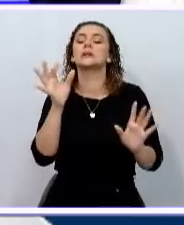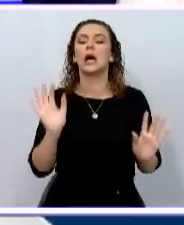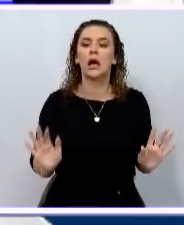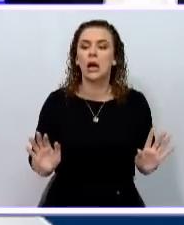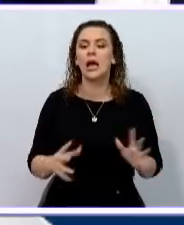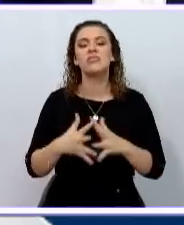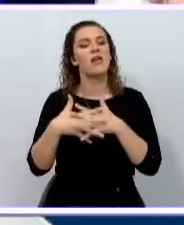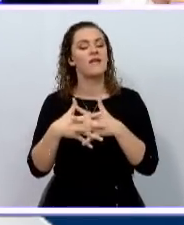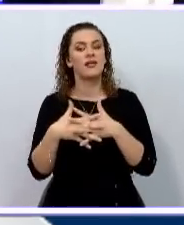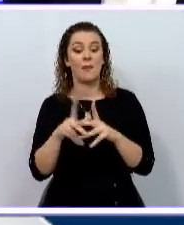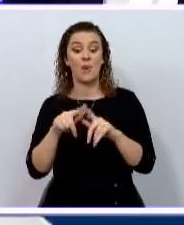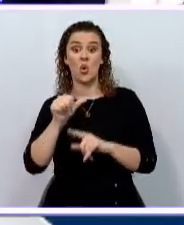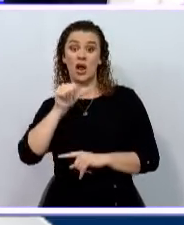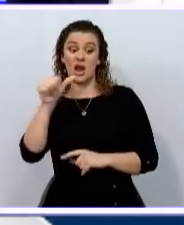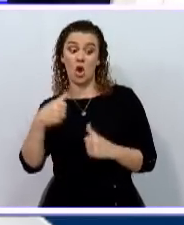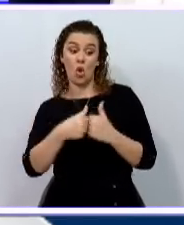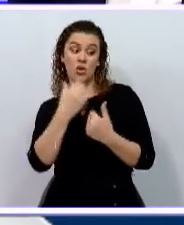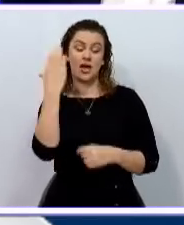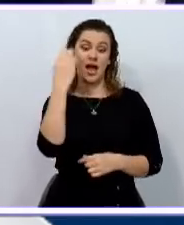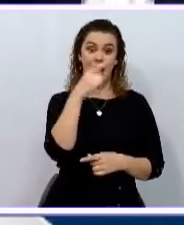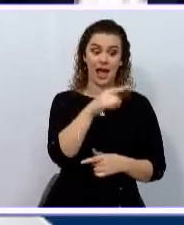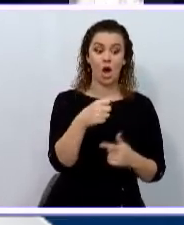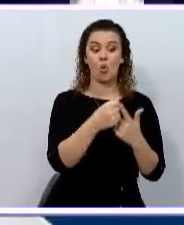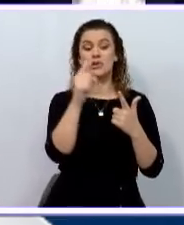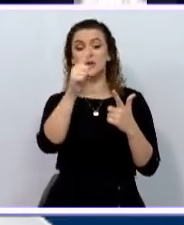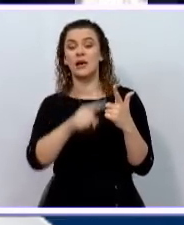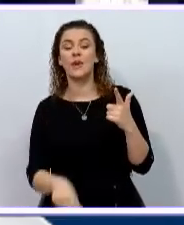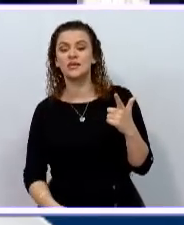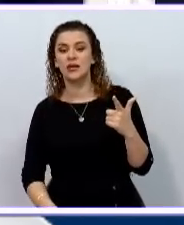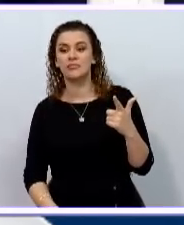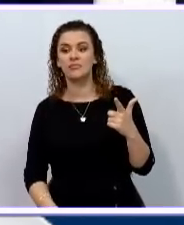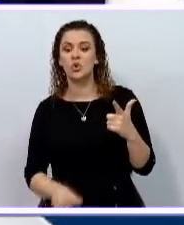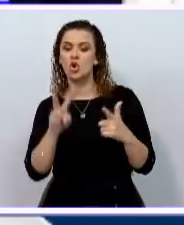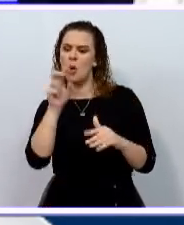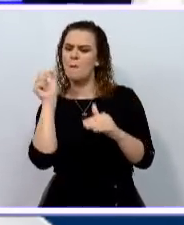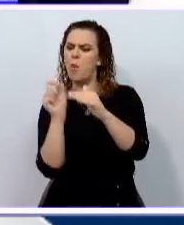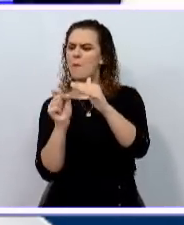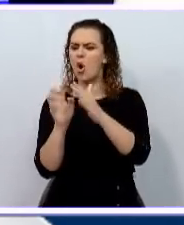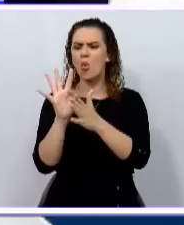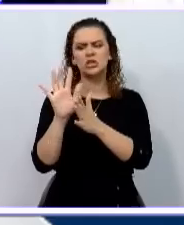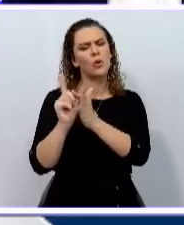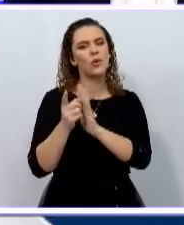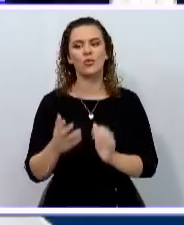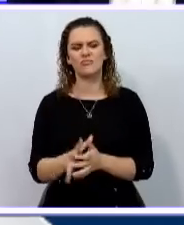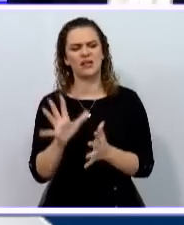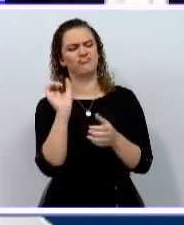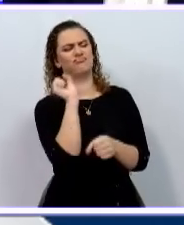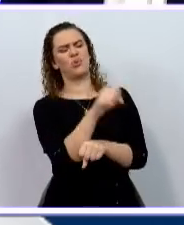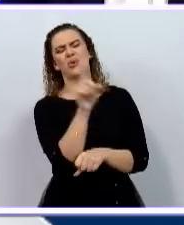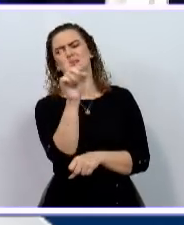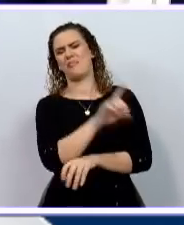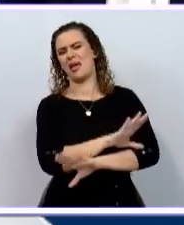a defender y la liga contra cartaginés y contra Saprissa dos goles en cuestión de cuatro a cinco minutos